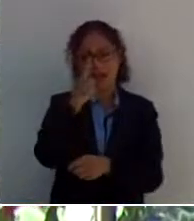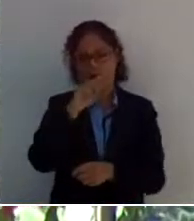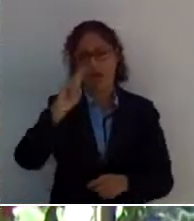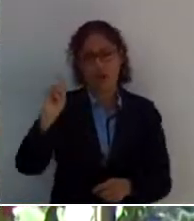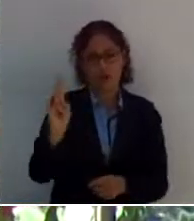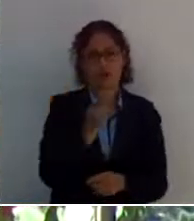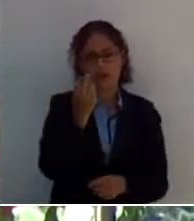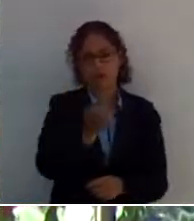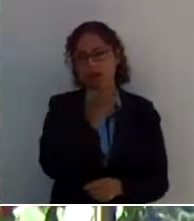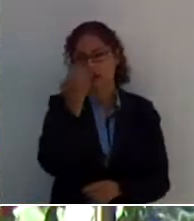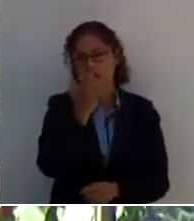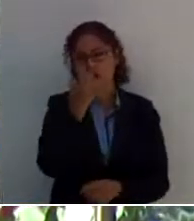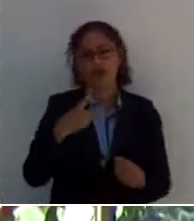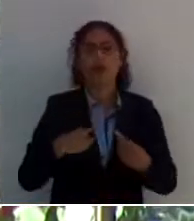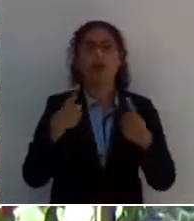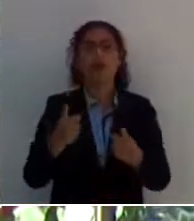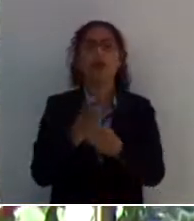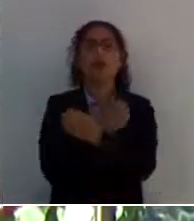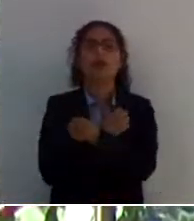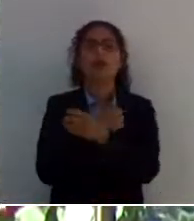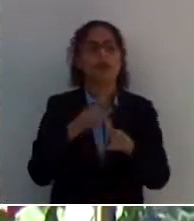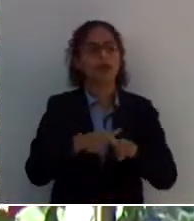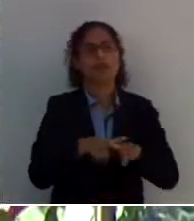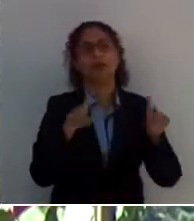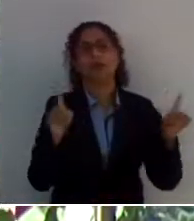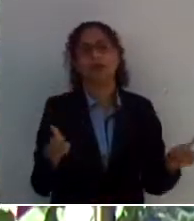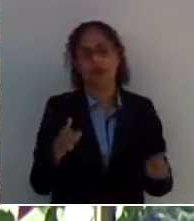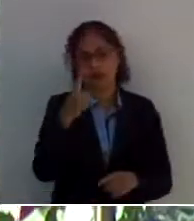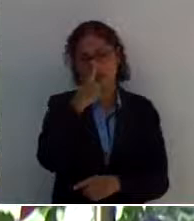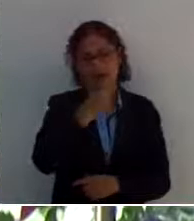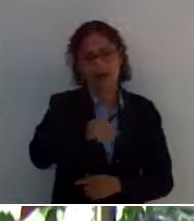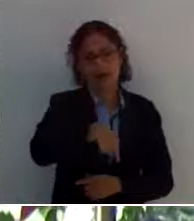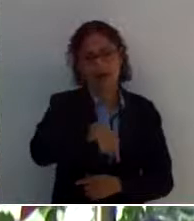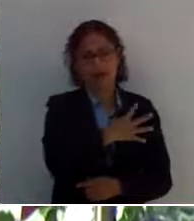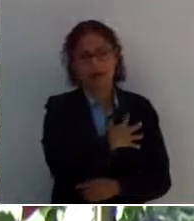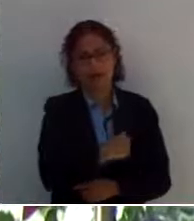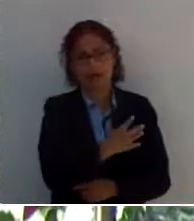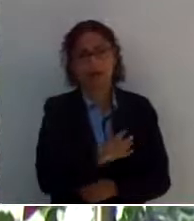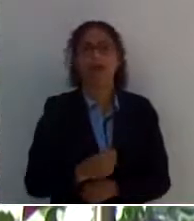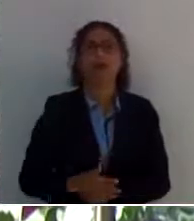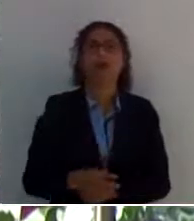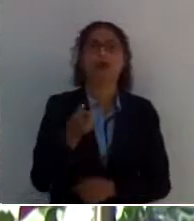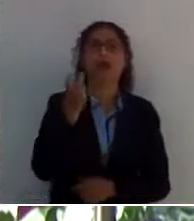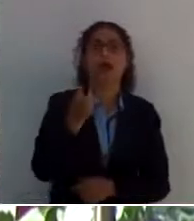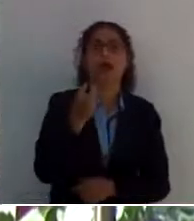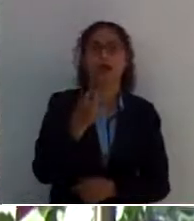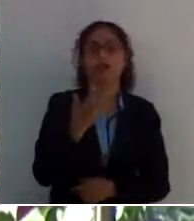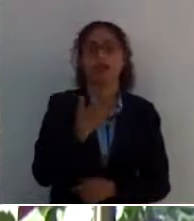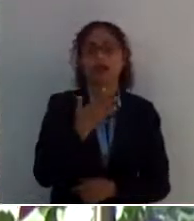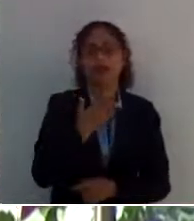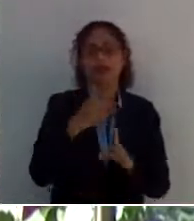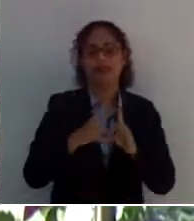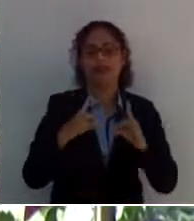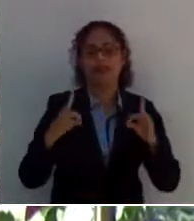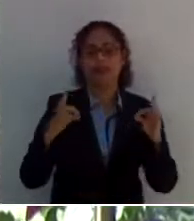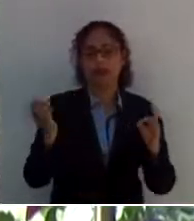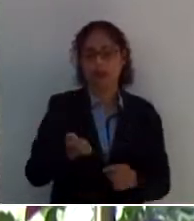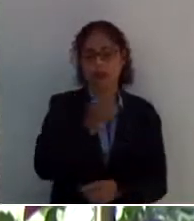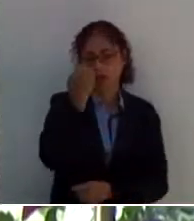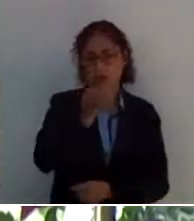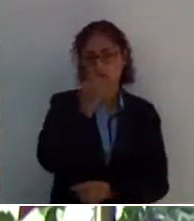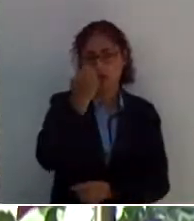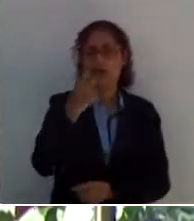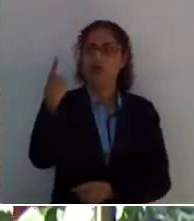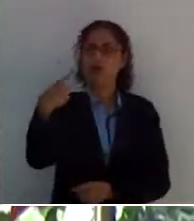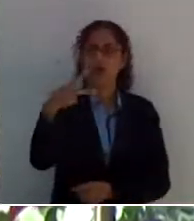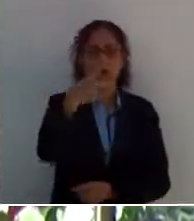puedan garantizar una educación diferente para ellos. De esta manera, sabrás que el desarrollo académico de tu